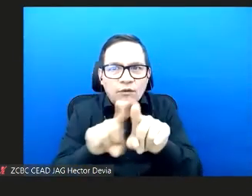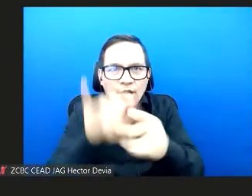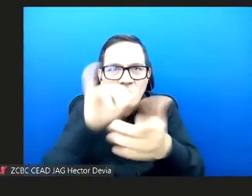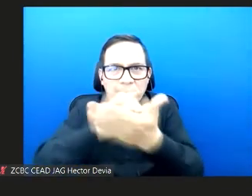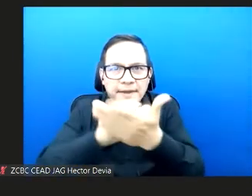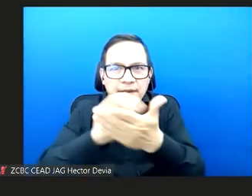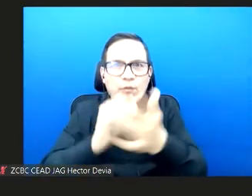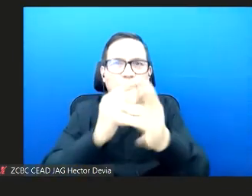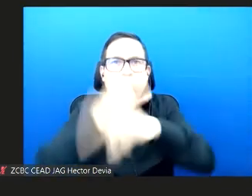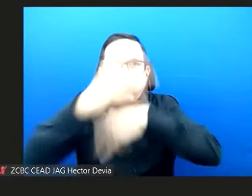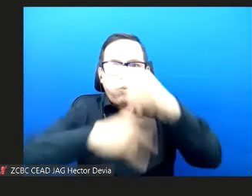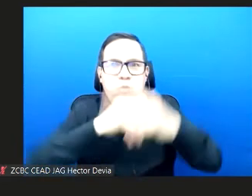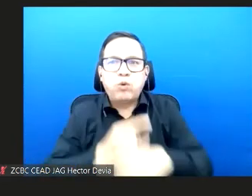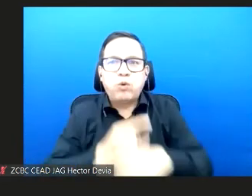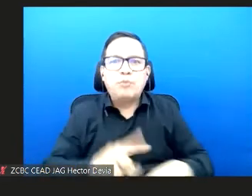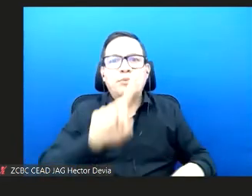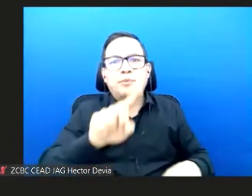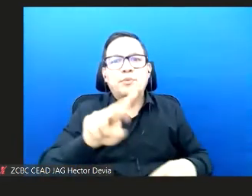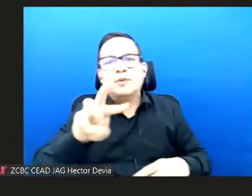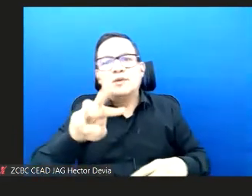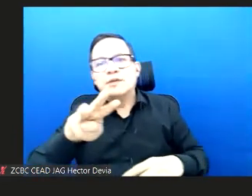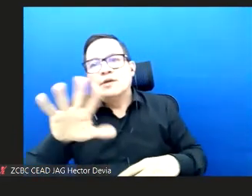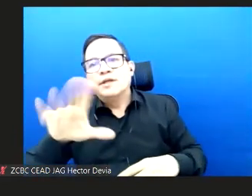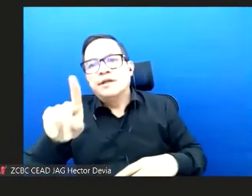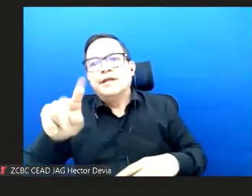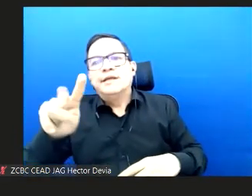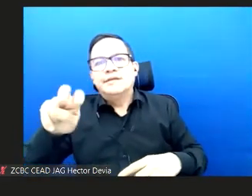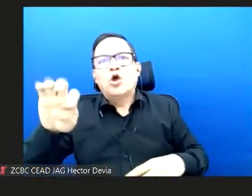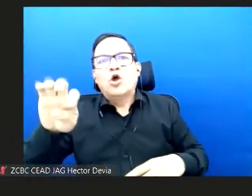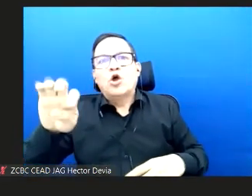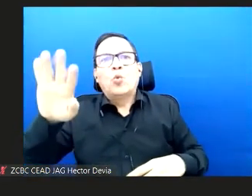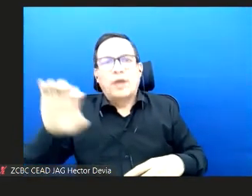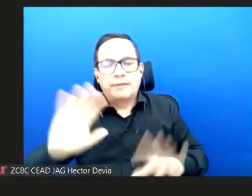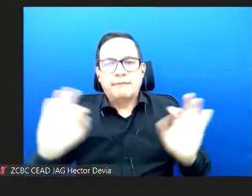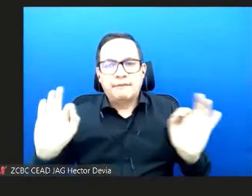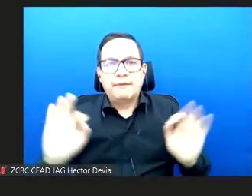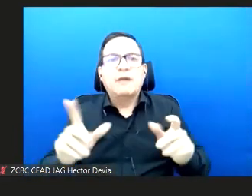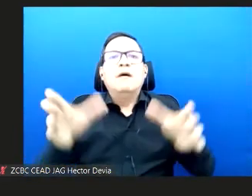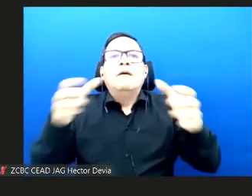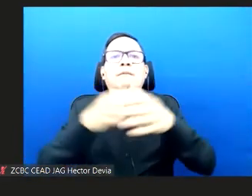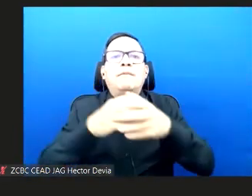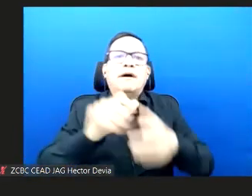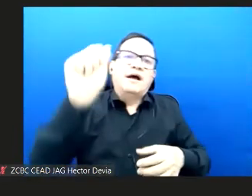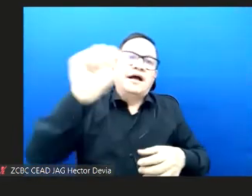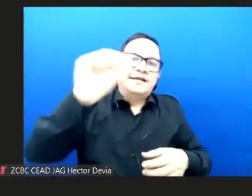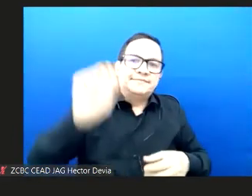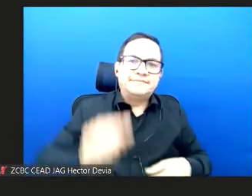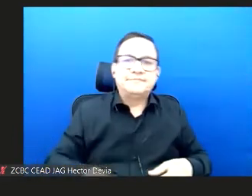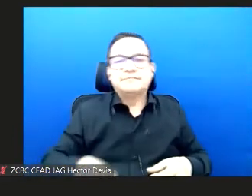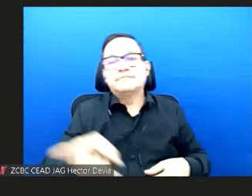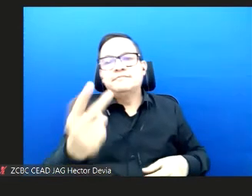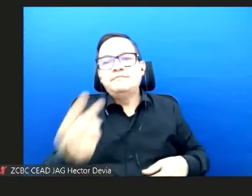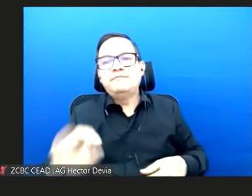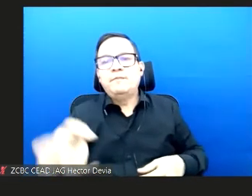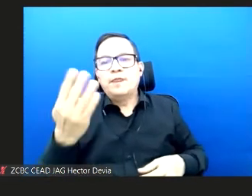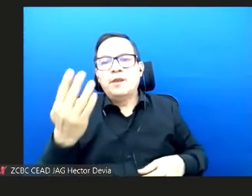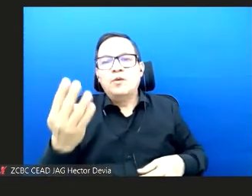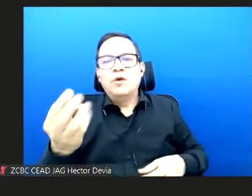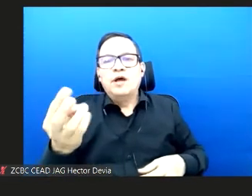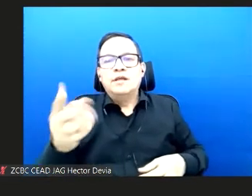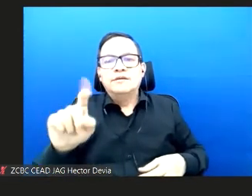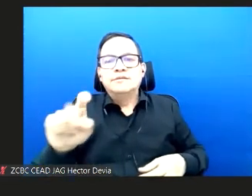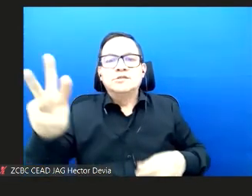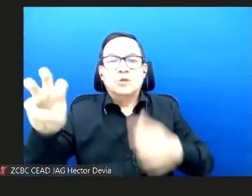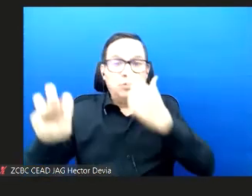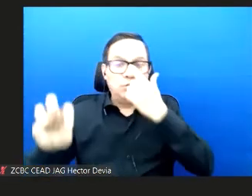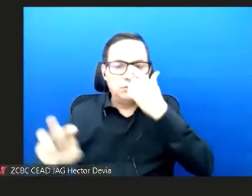1, 2, 3, 4, 5, 6, 7, 8, 9. Tenemos el conjunto A con 2, 4, 6, 8 y el conjunto B 1,